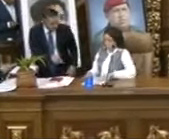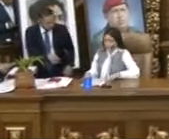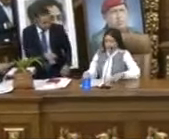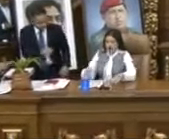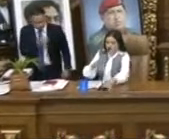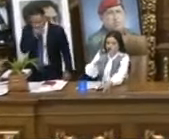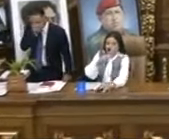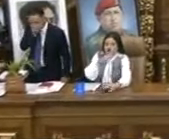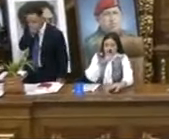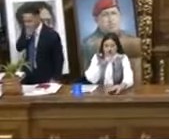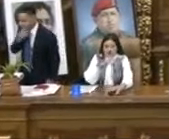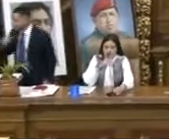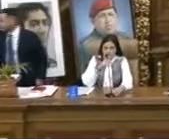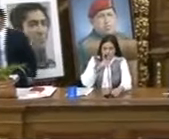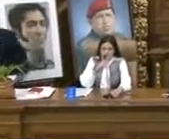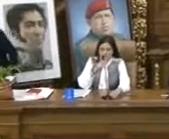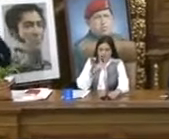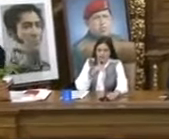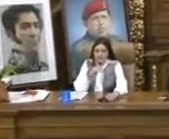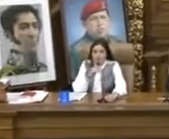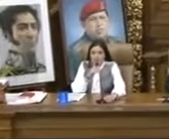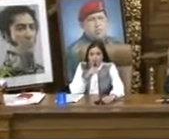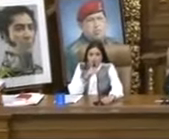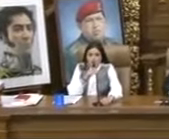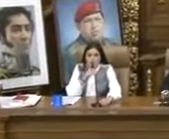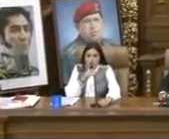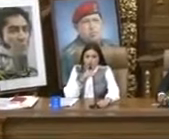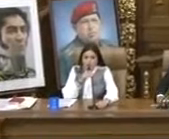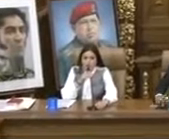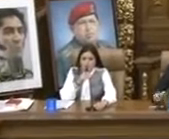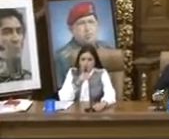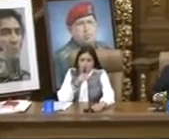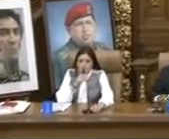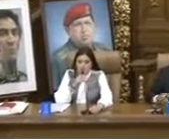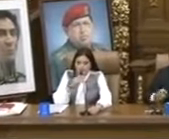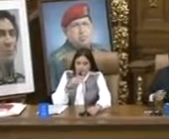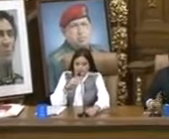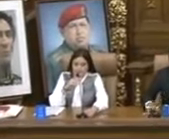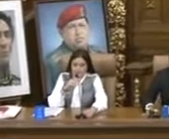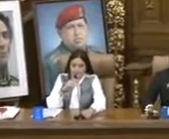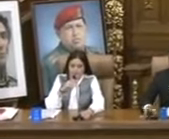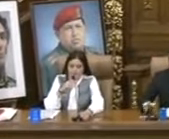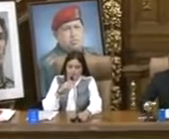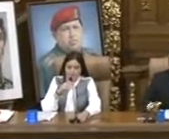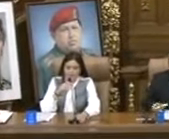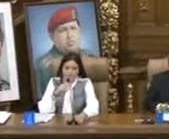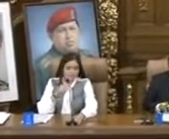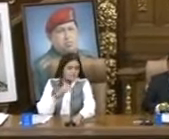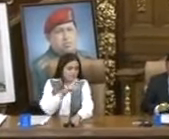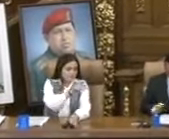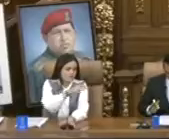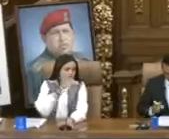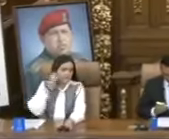Ciudadana secretaria, sírvase a informar si hay quórum. Hay quórum, ciudadano presidente. Se abre la sesión.